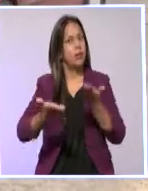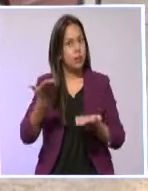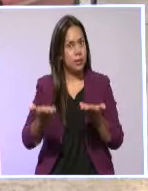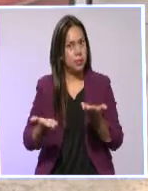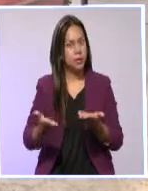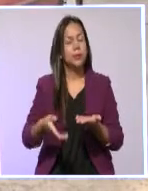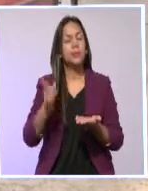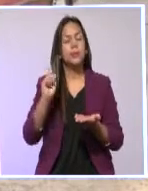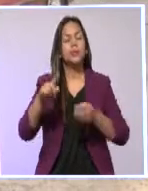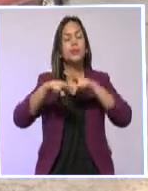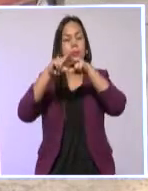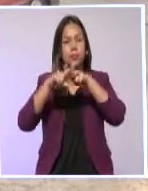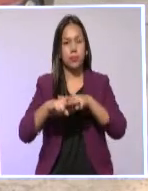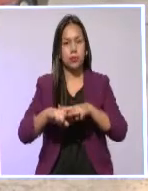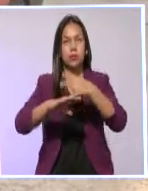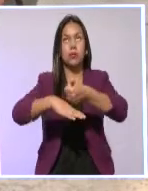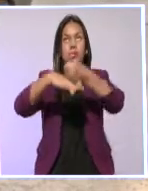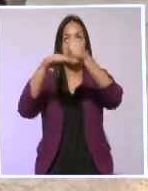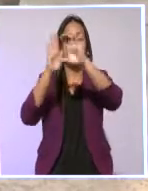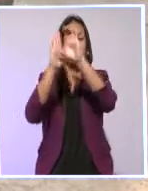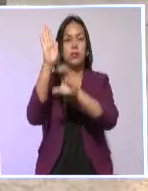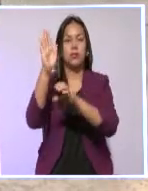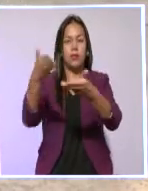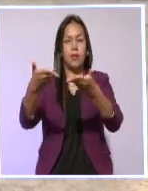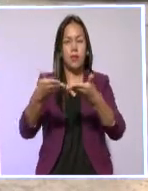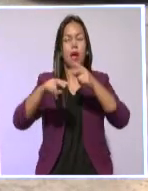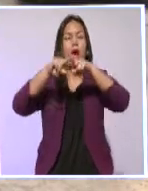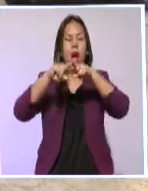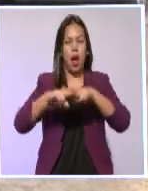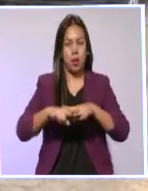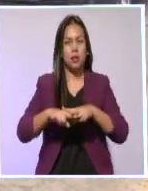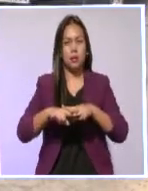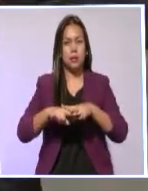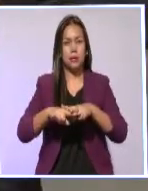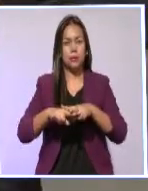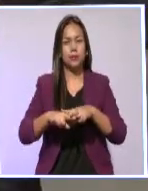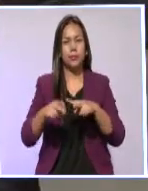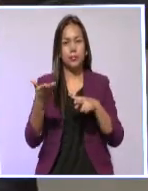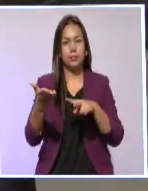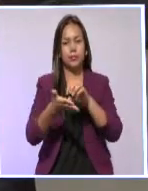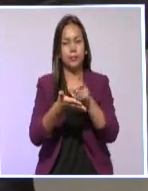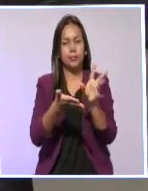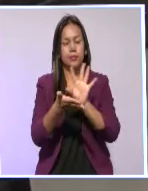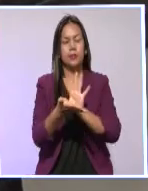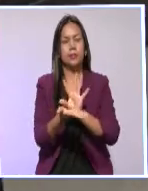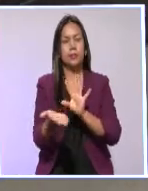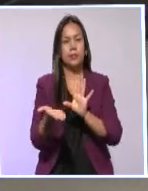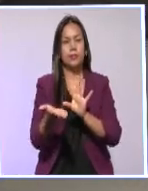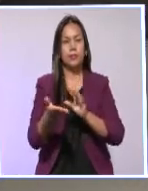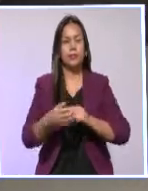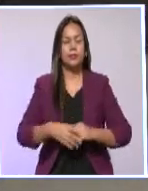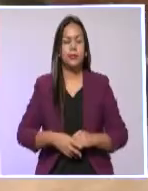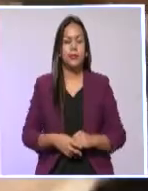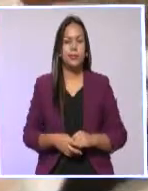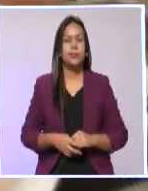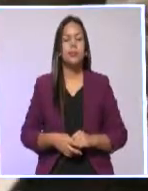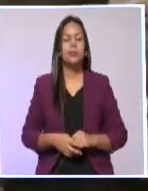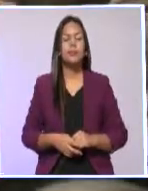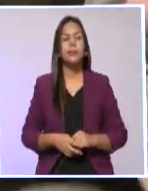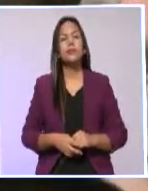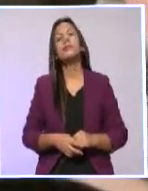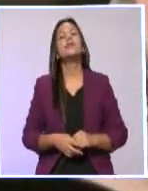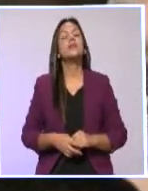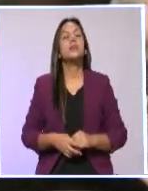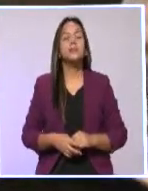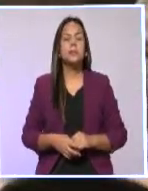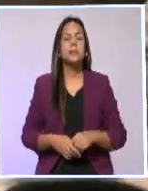remitida por la Corte Nacional de Justicia, previo al pronunciamiento en el Pleno de la Asamblea Nacional. Y